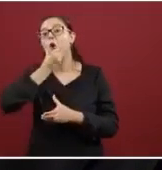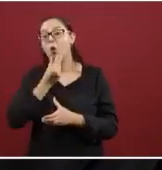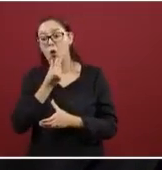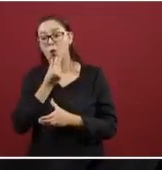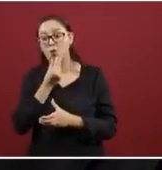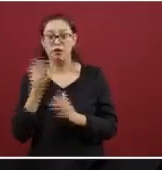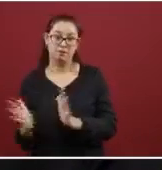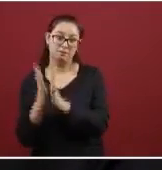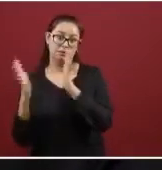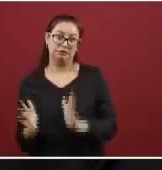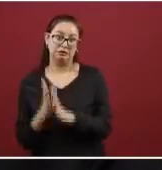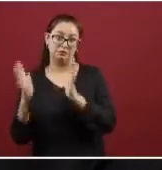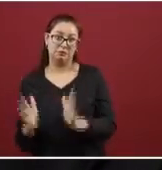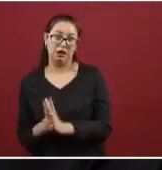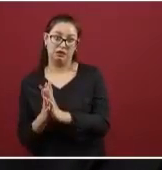puedan participar,